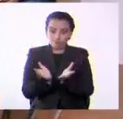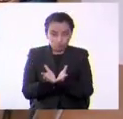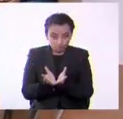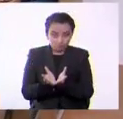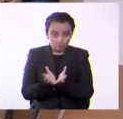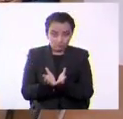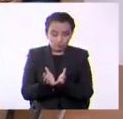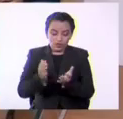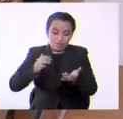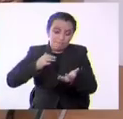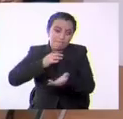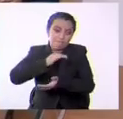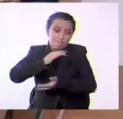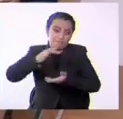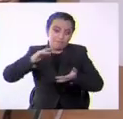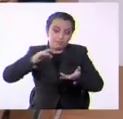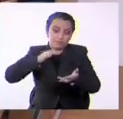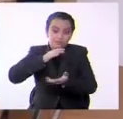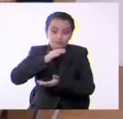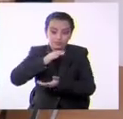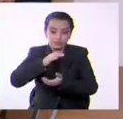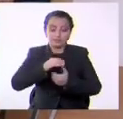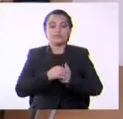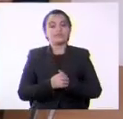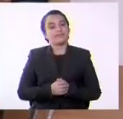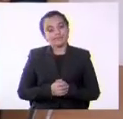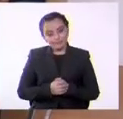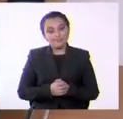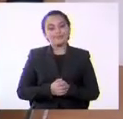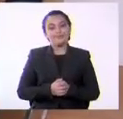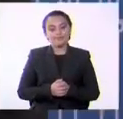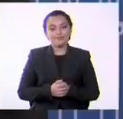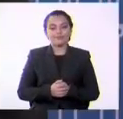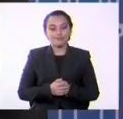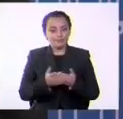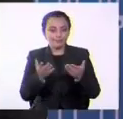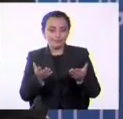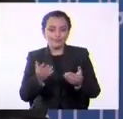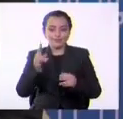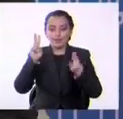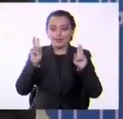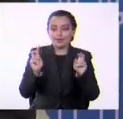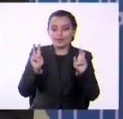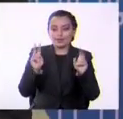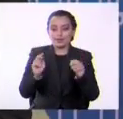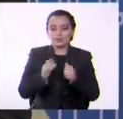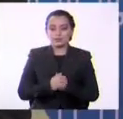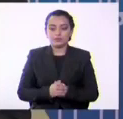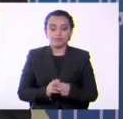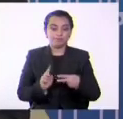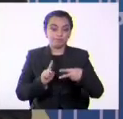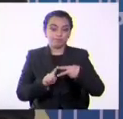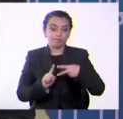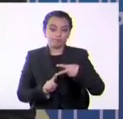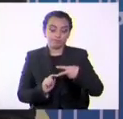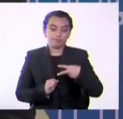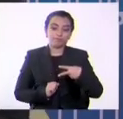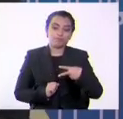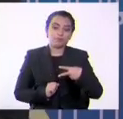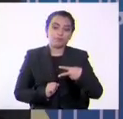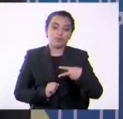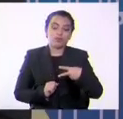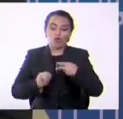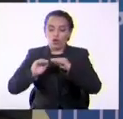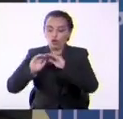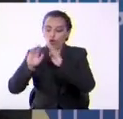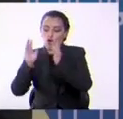Candy. Globalización y medio ambiente. Sí. Si nosotros notamos, son dos elementos que son parte de la vida